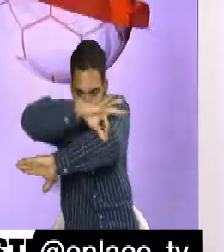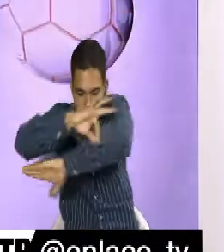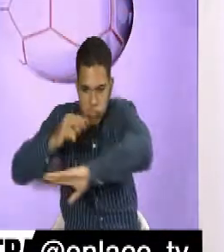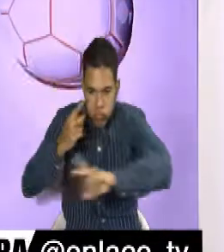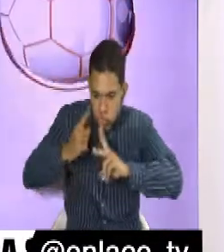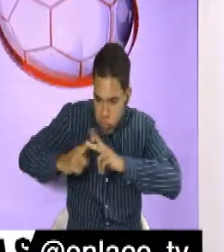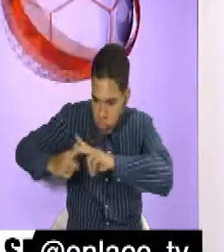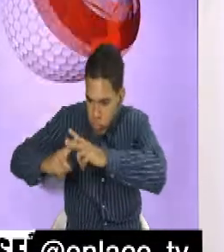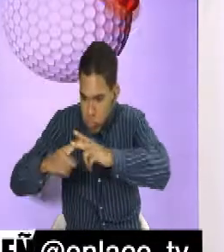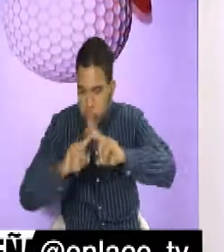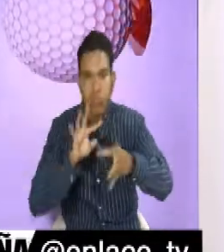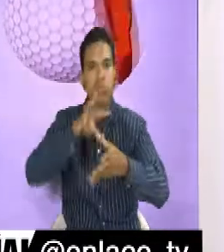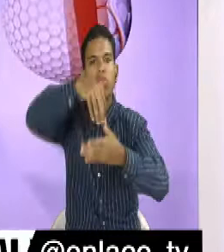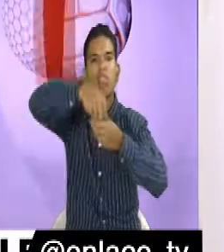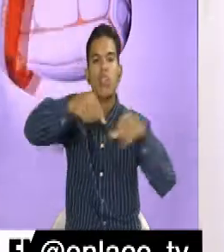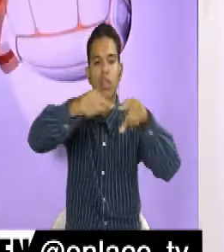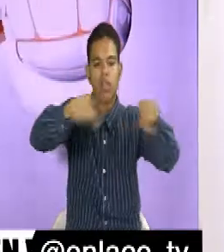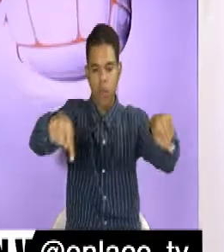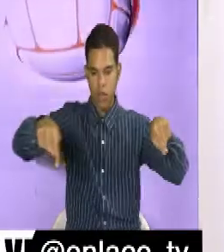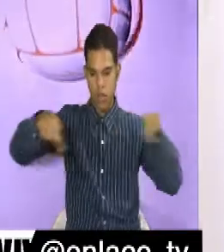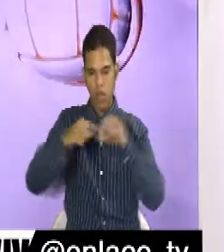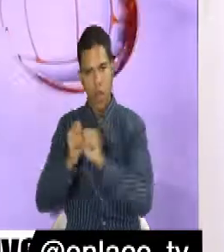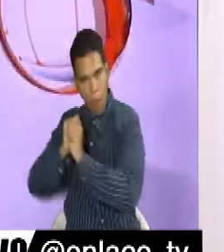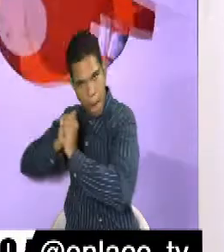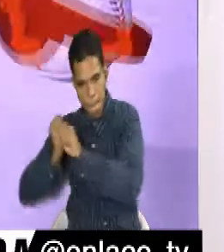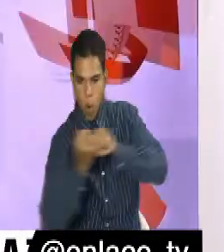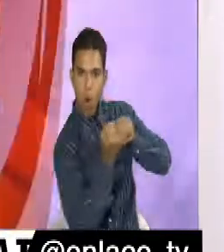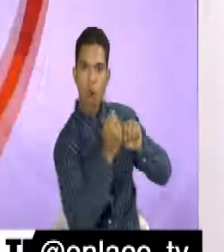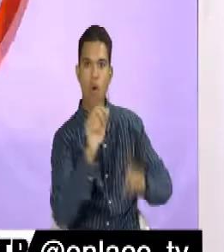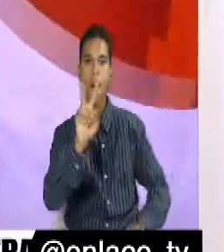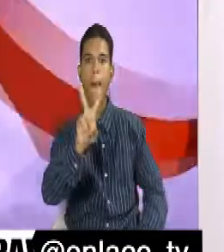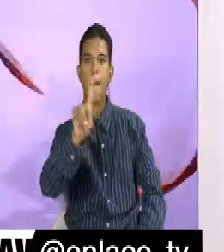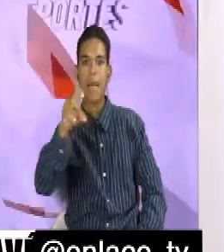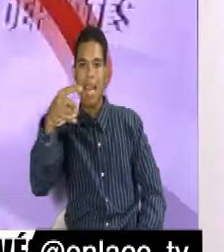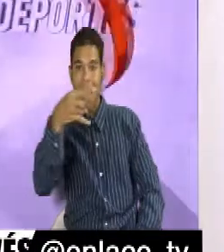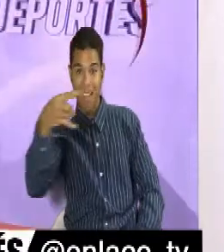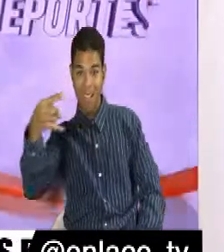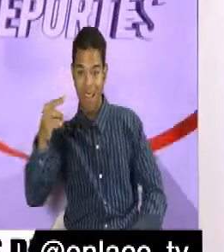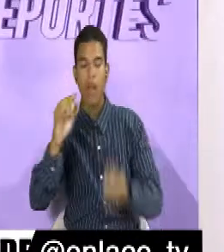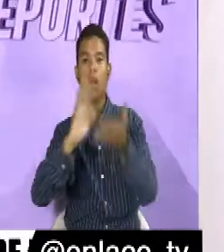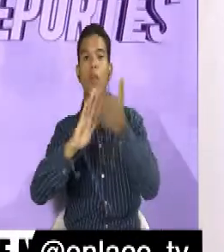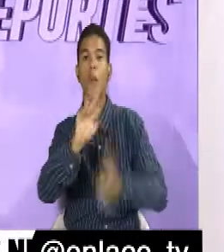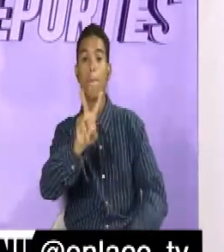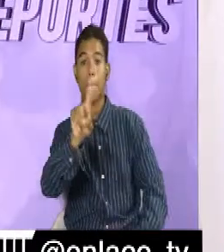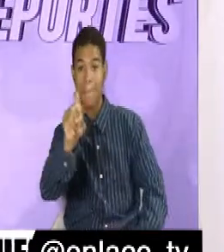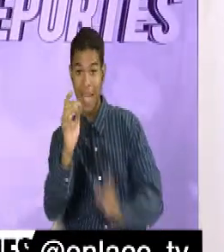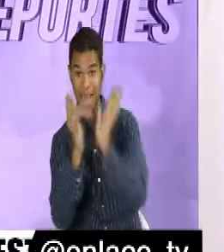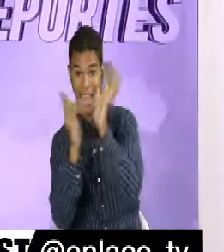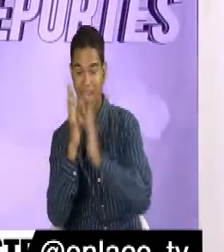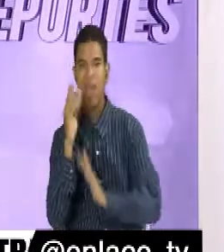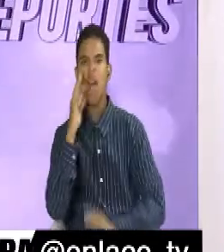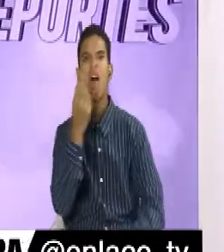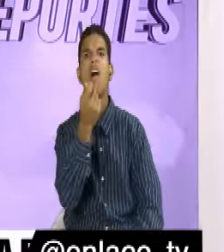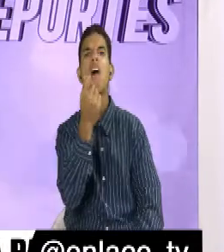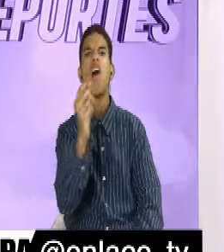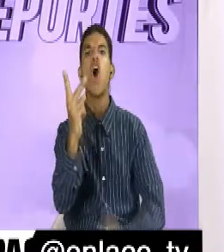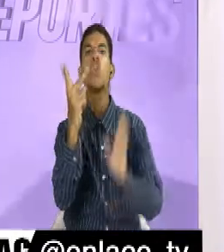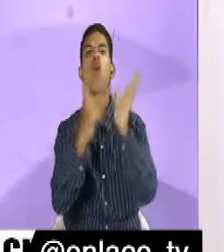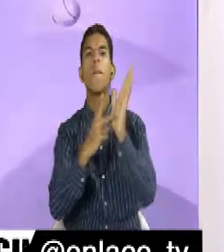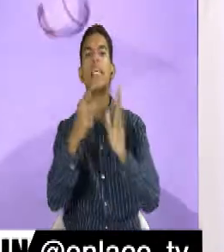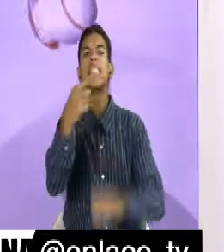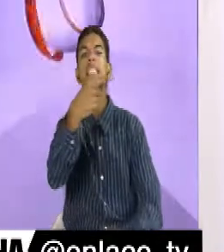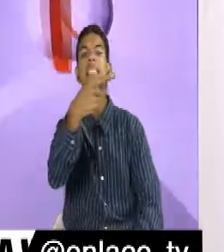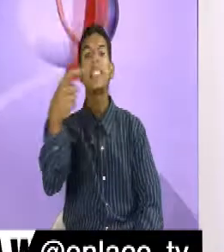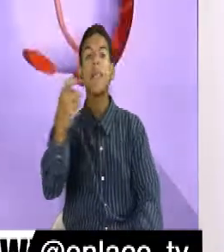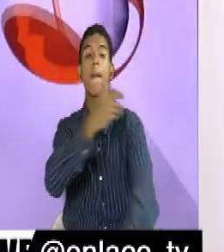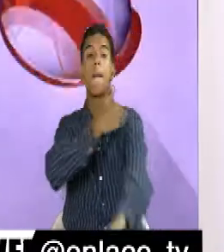del estadio de béisbol 26 de abril, en el que se invierten 2.100 millones de pesos. Se espera que en aproximadamente 2 meses, luego